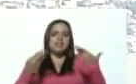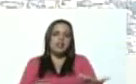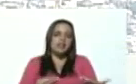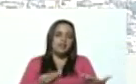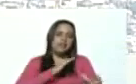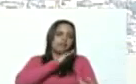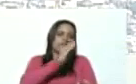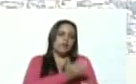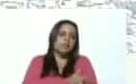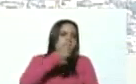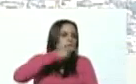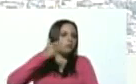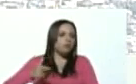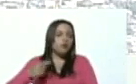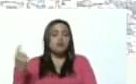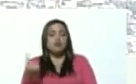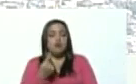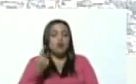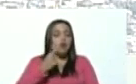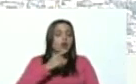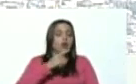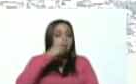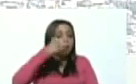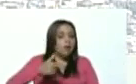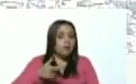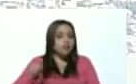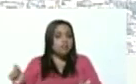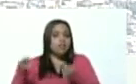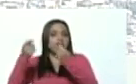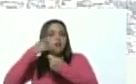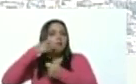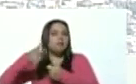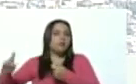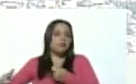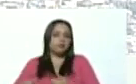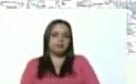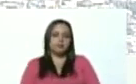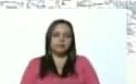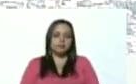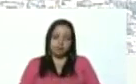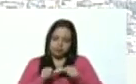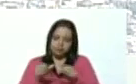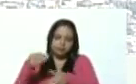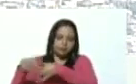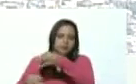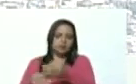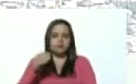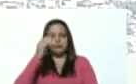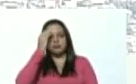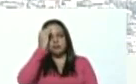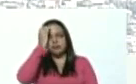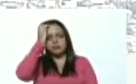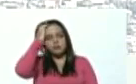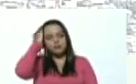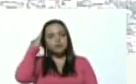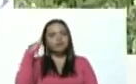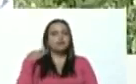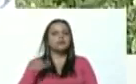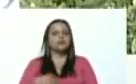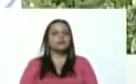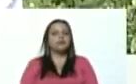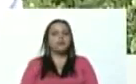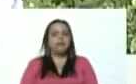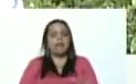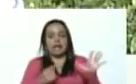pueblo. Solo el pueblo salva al pueblo. Continúa. Quinta vertiente.